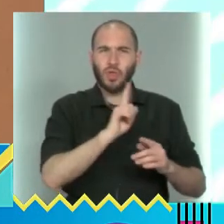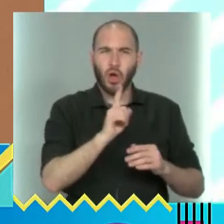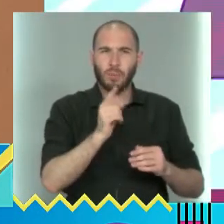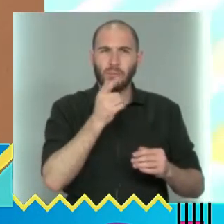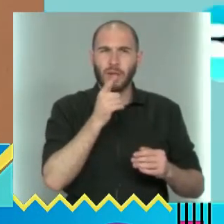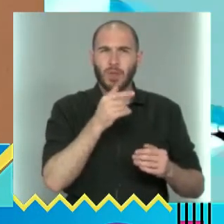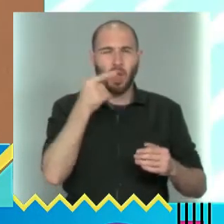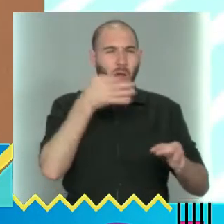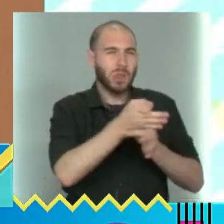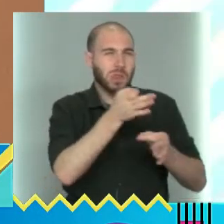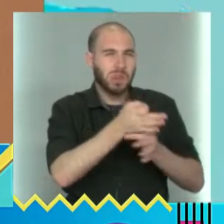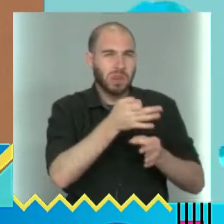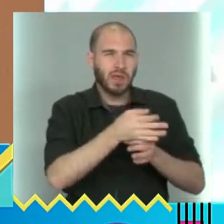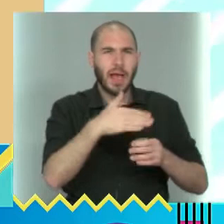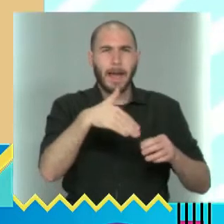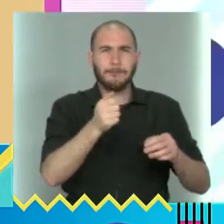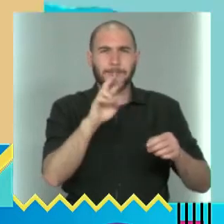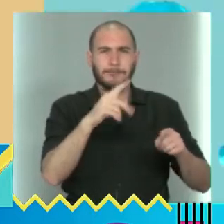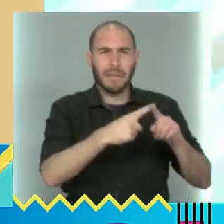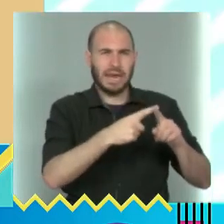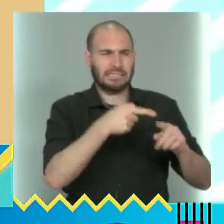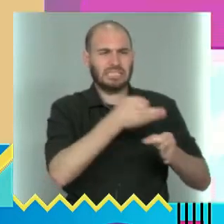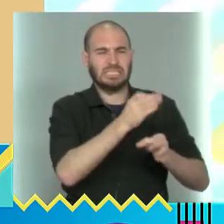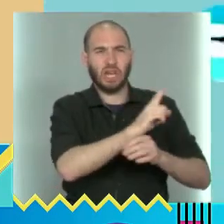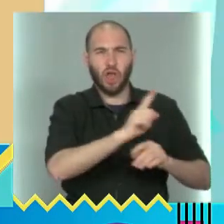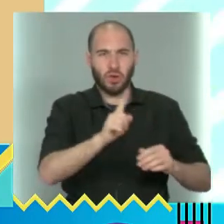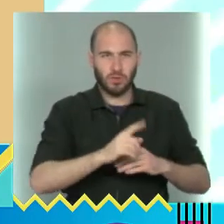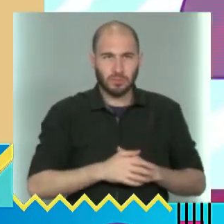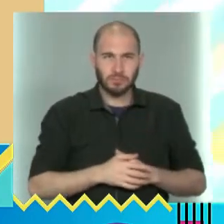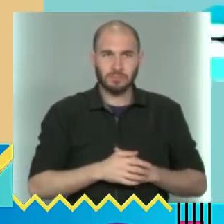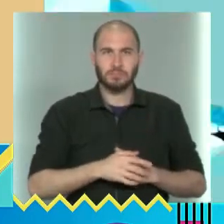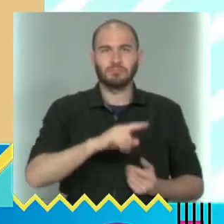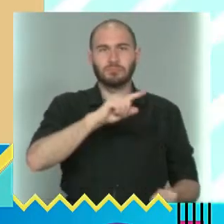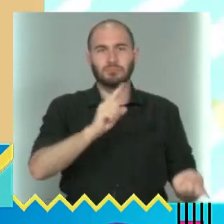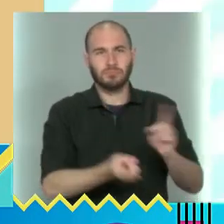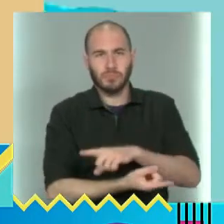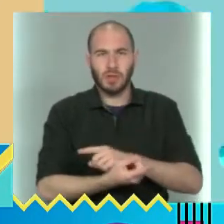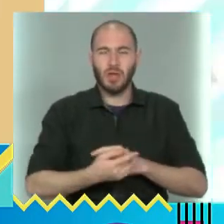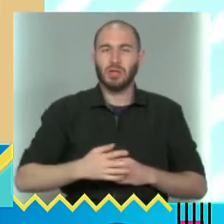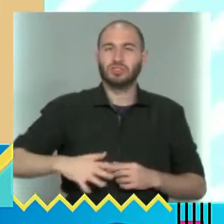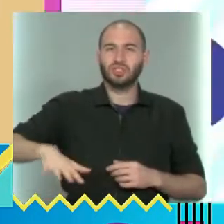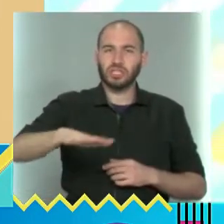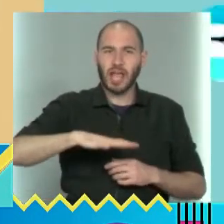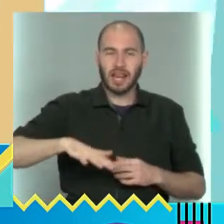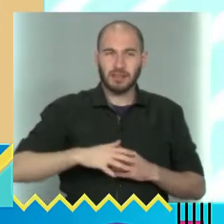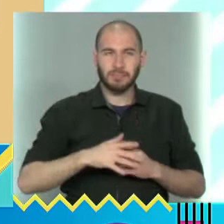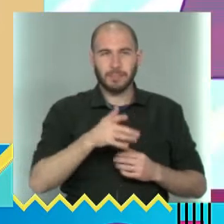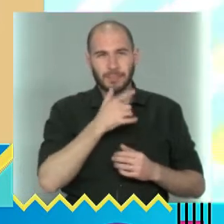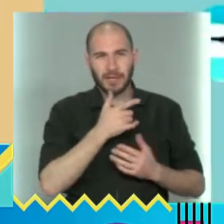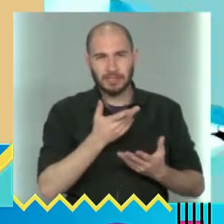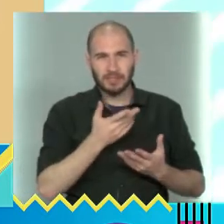nivel doctrinario, a nivel marxista, leninista, ¿no? Sino que un socialismo un poco